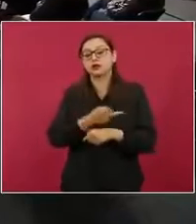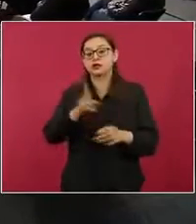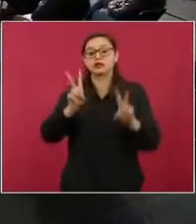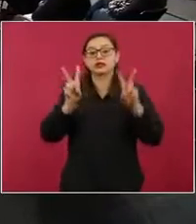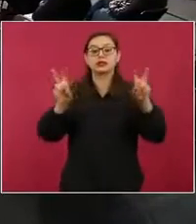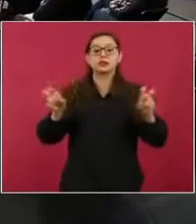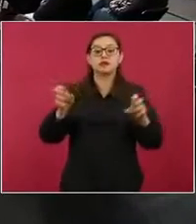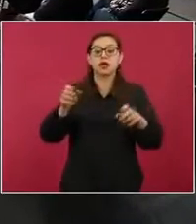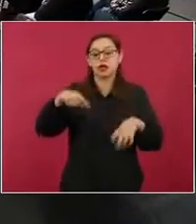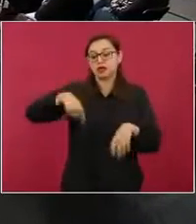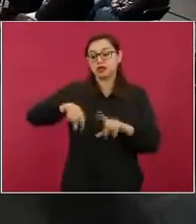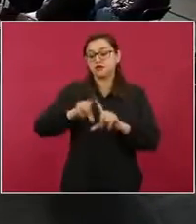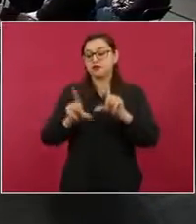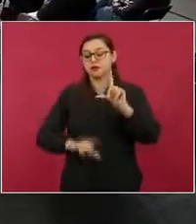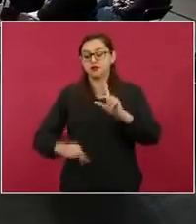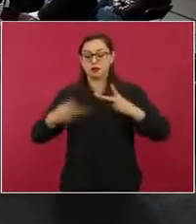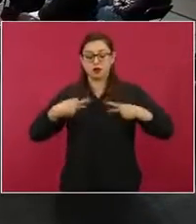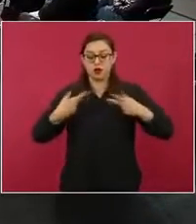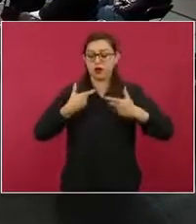Bueno,